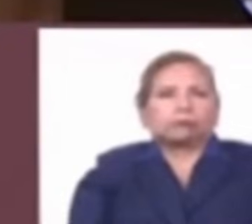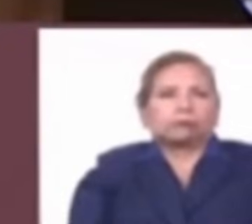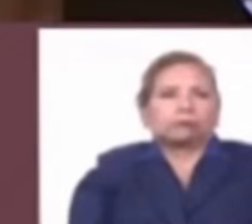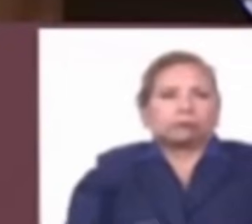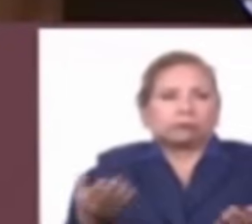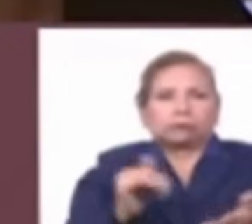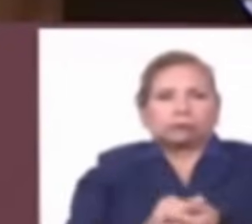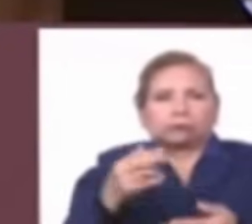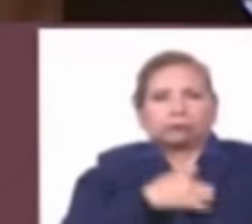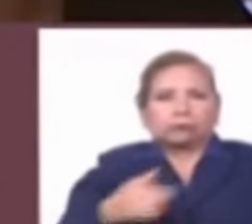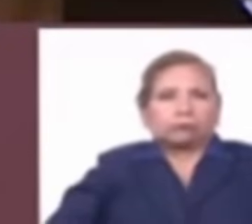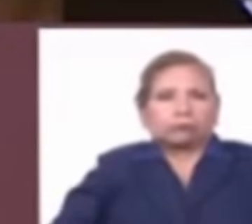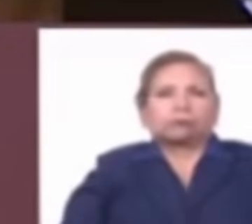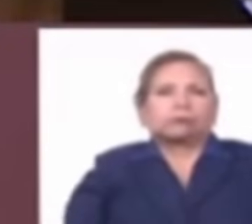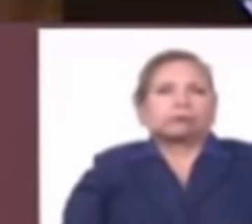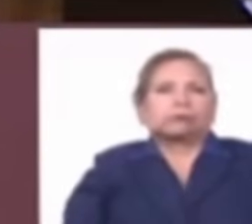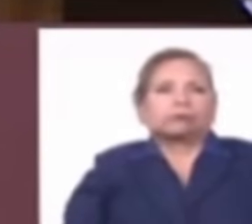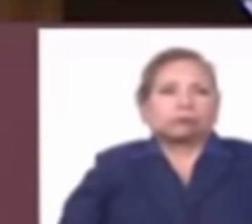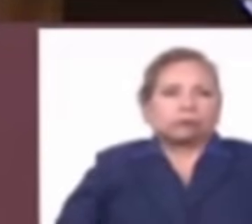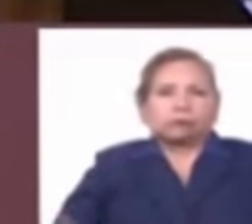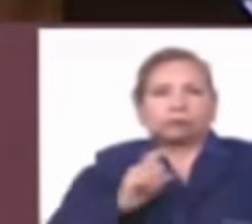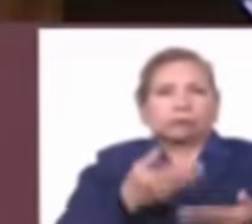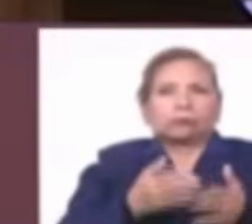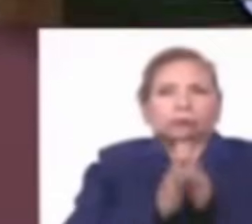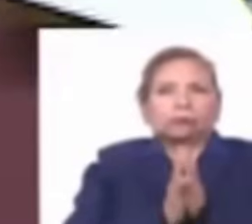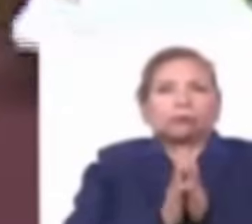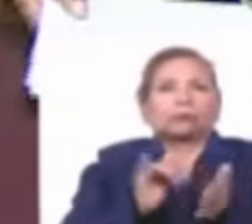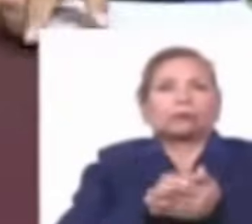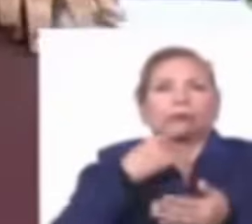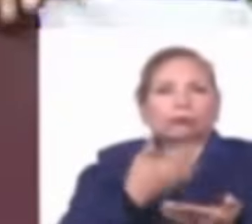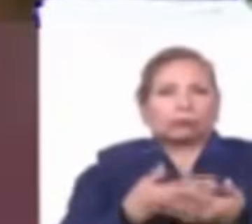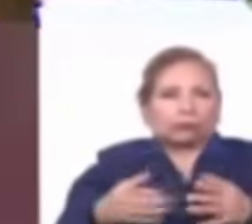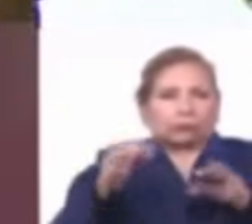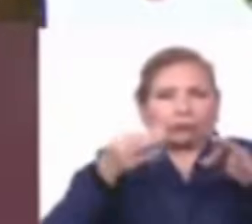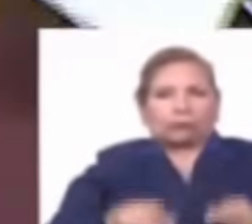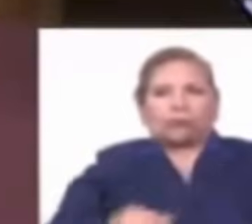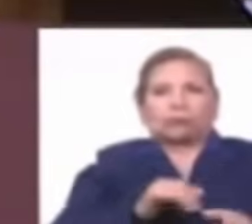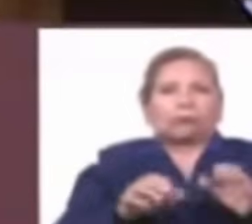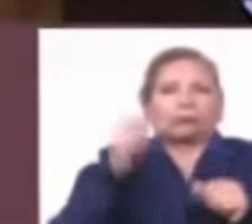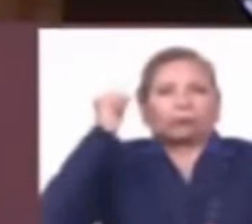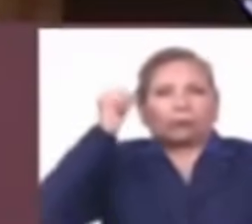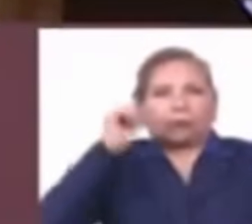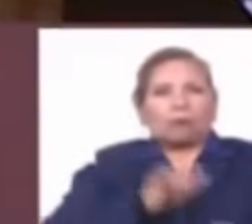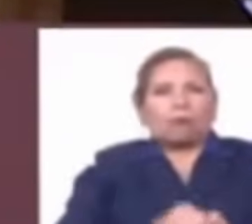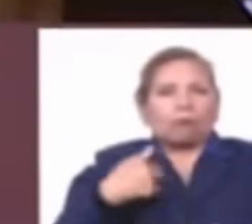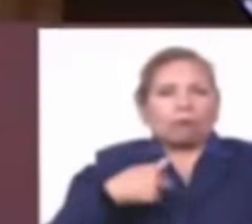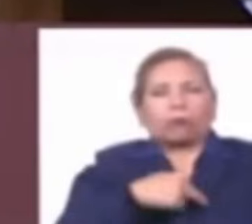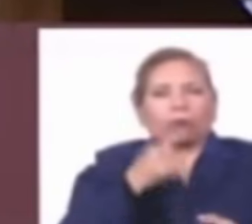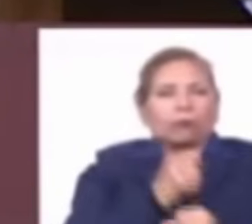Esto, señor presidente, no es un pedido. Es un legítimo derecho ganado por